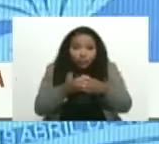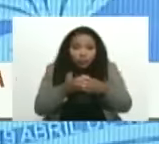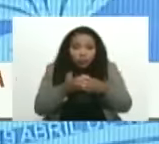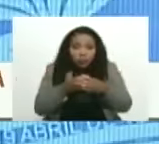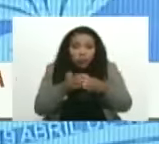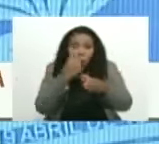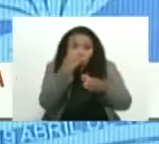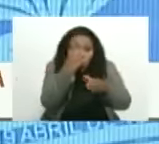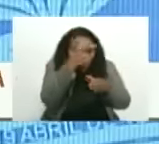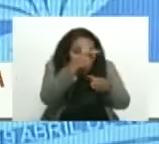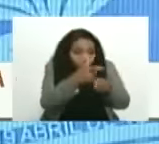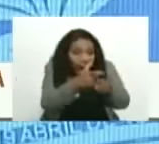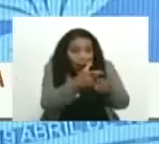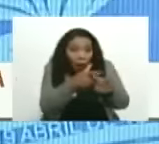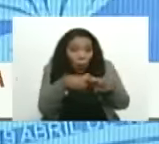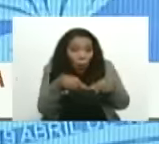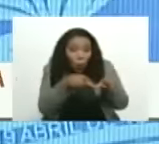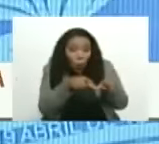en unos lugares tan